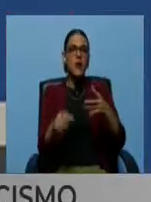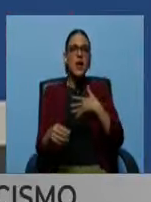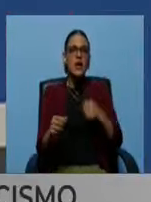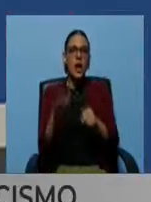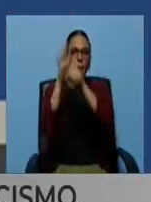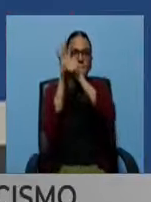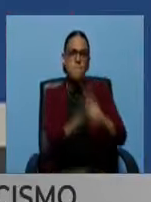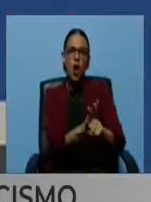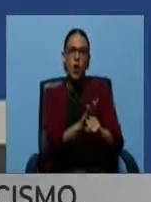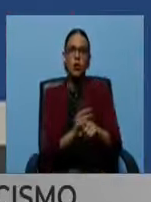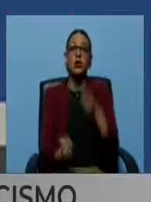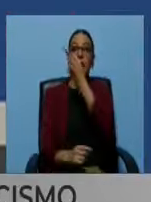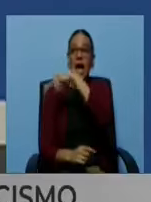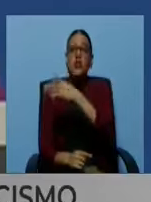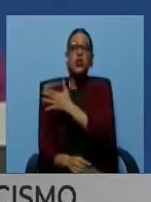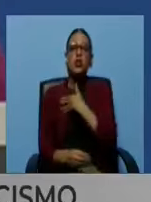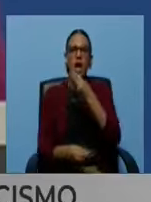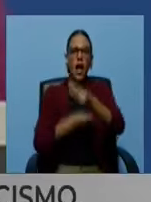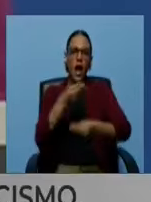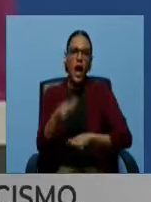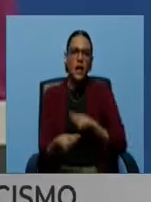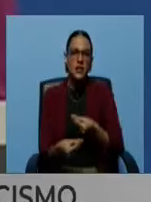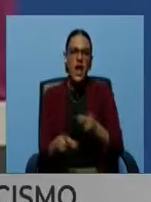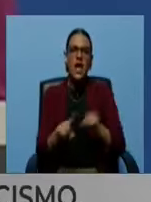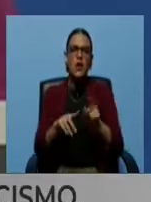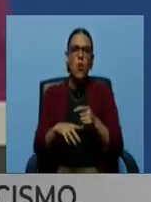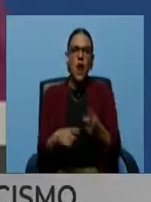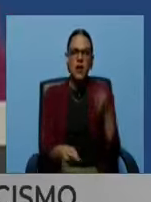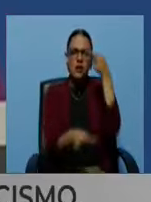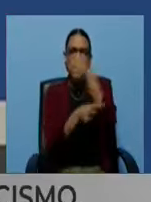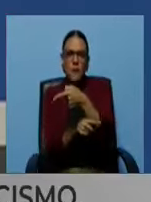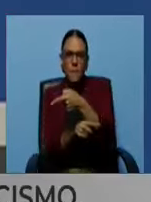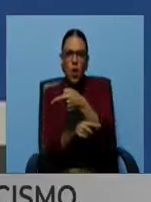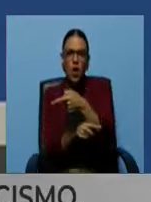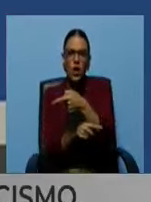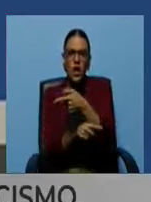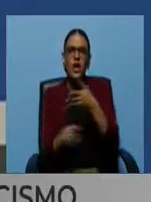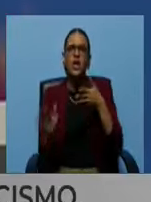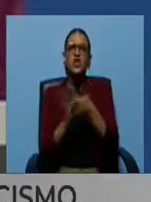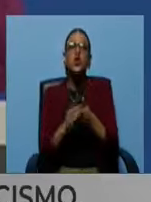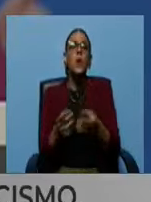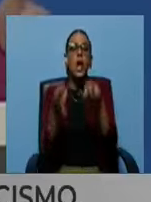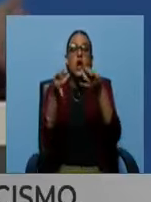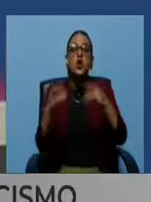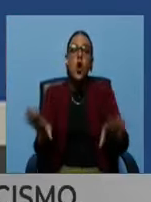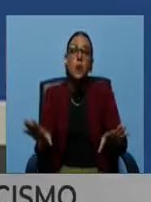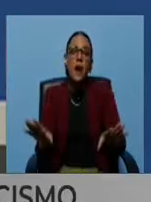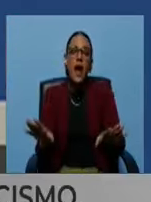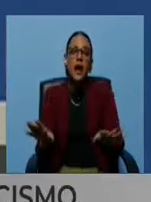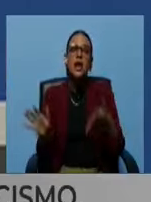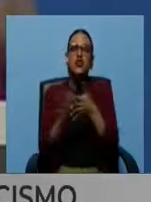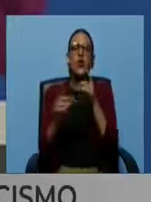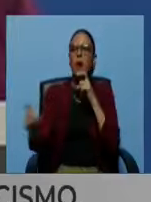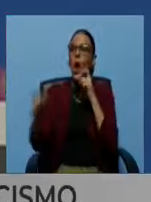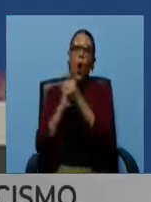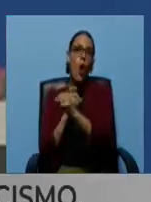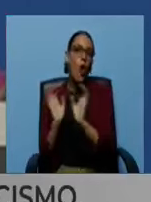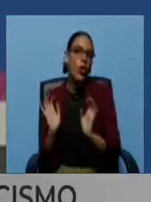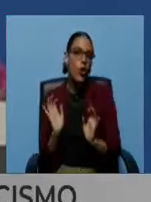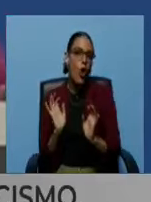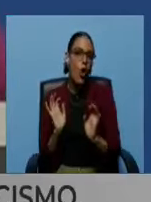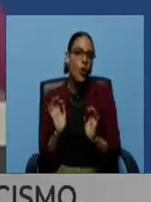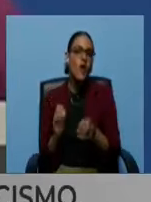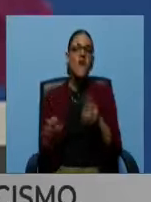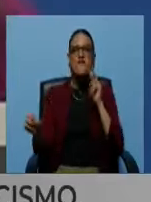esos algoritmos lo que imponen es la normalización del odio, de